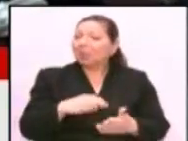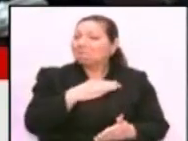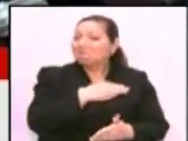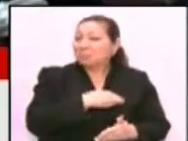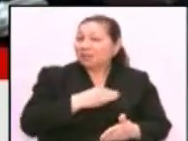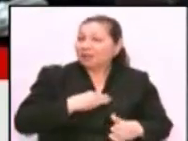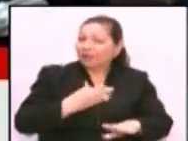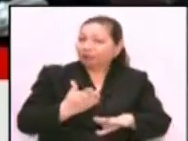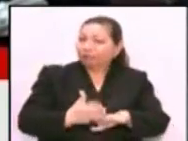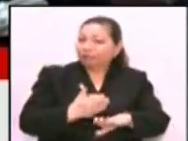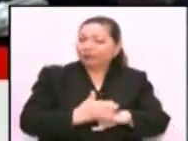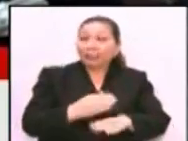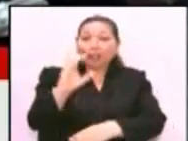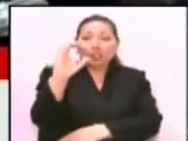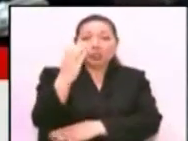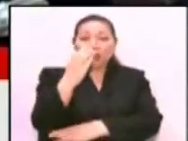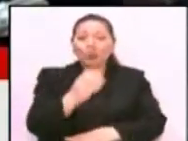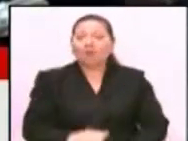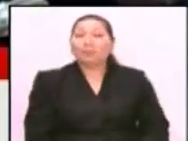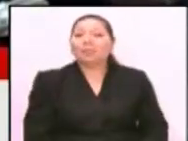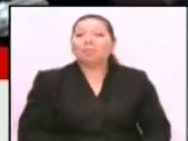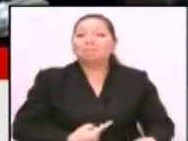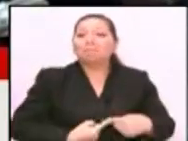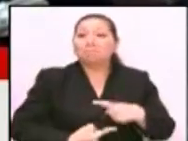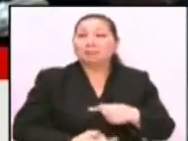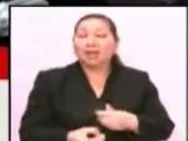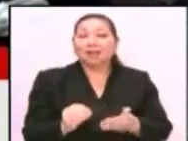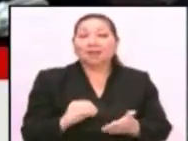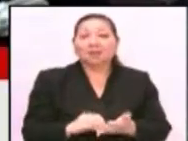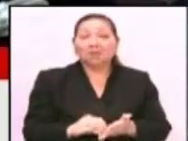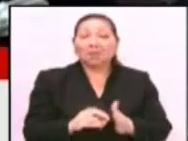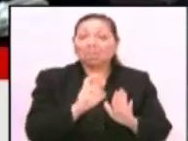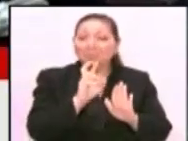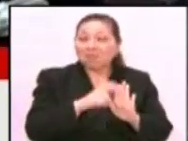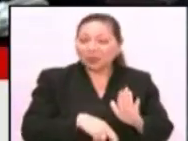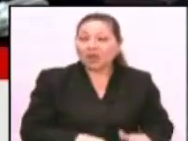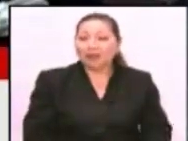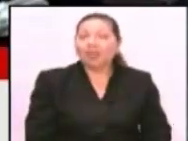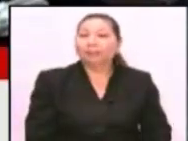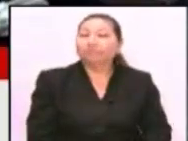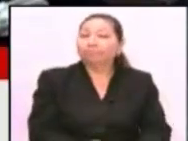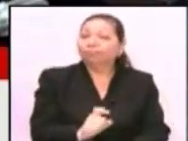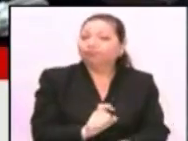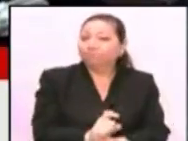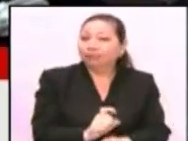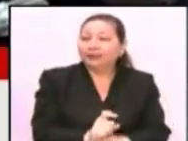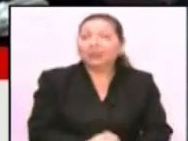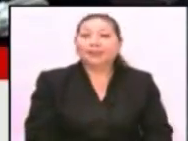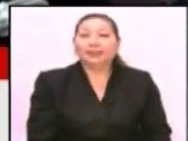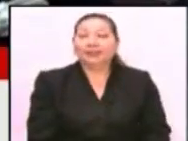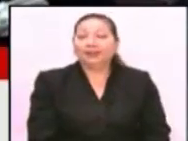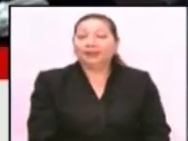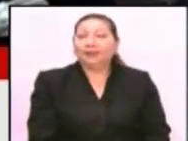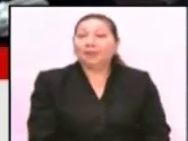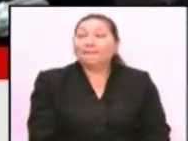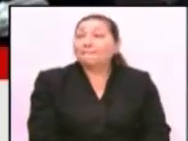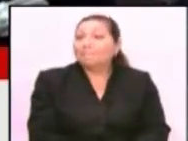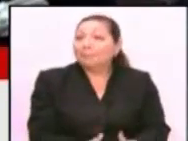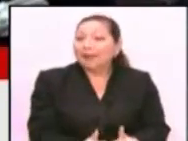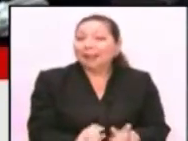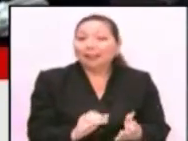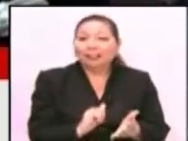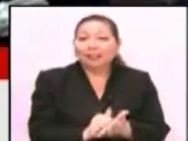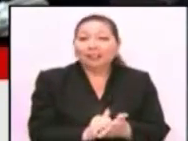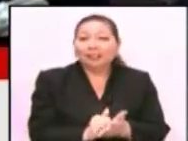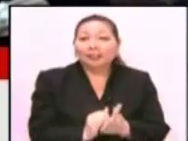Ministerio de Desarrollo de Colombia venía implementando este tipo de programas. ¿Sí? Capacitaba a personas vulnerables, pero estaba